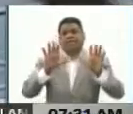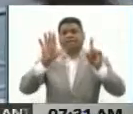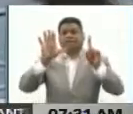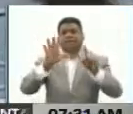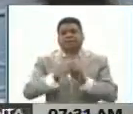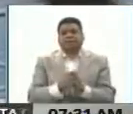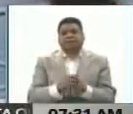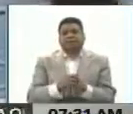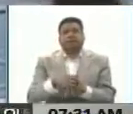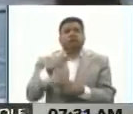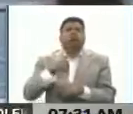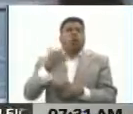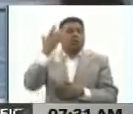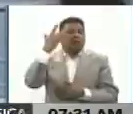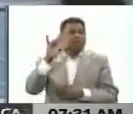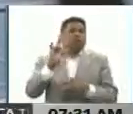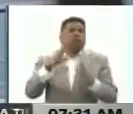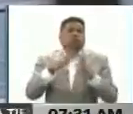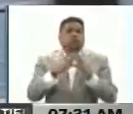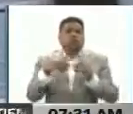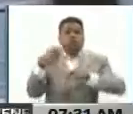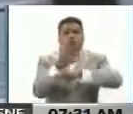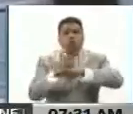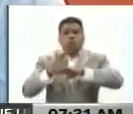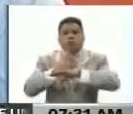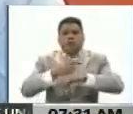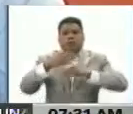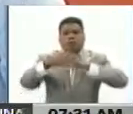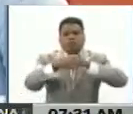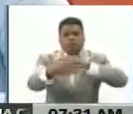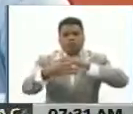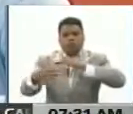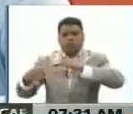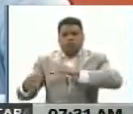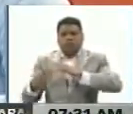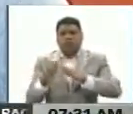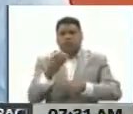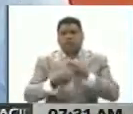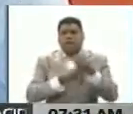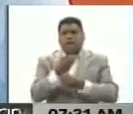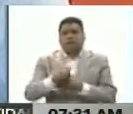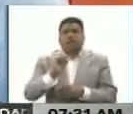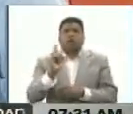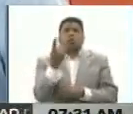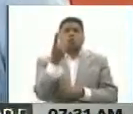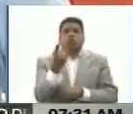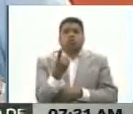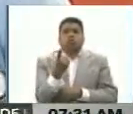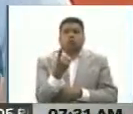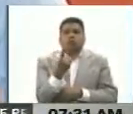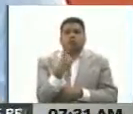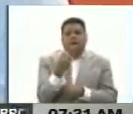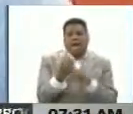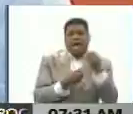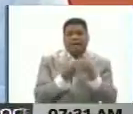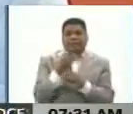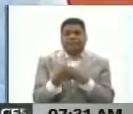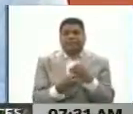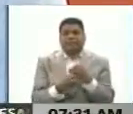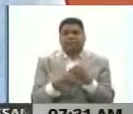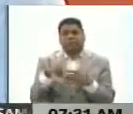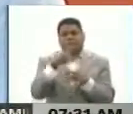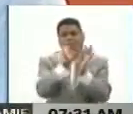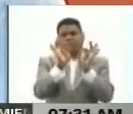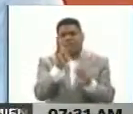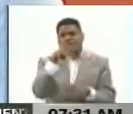venezolano es, en todos los niveles, el nivel nacional, el nivel regional y municipal, es uno de los estados paradigmáticos a la hora de las políticas